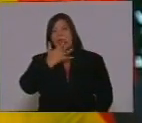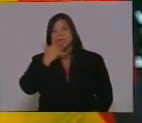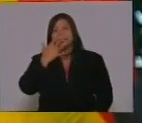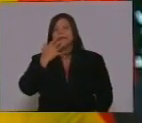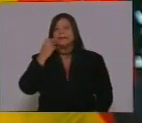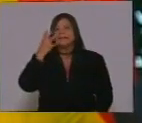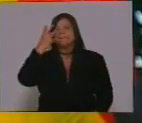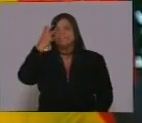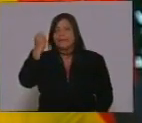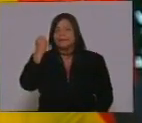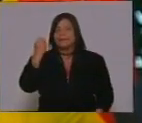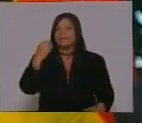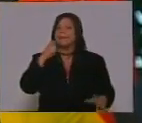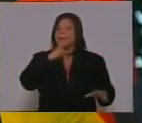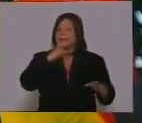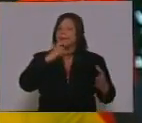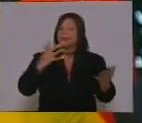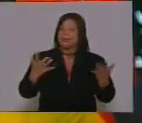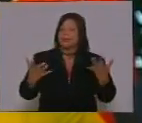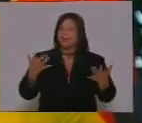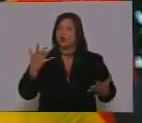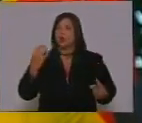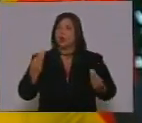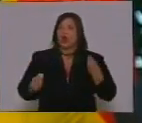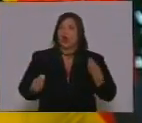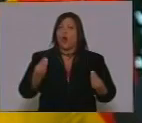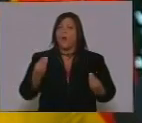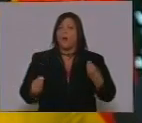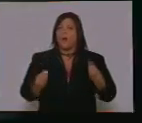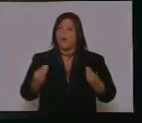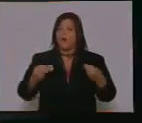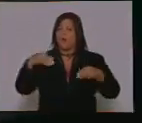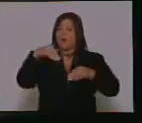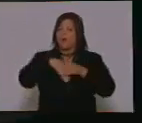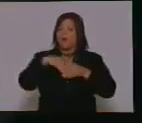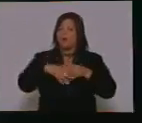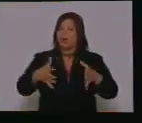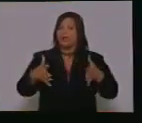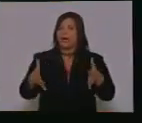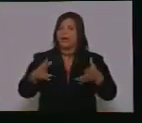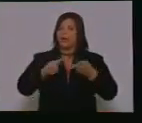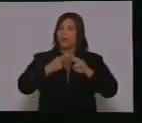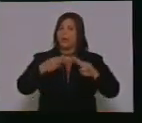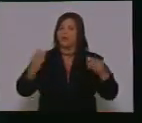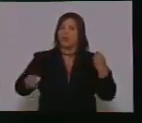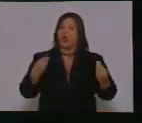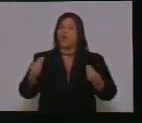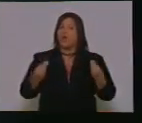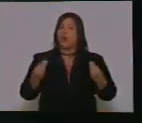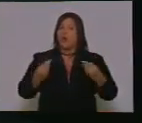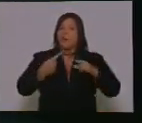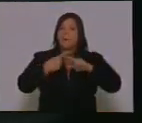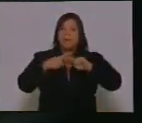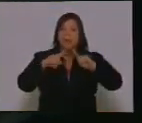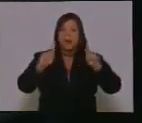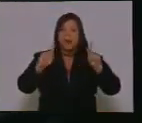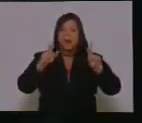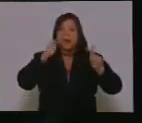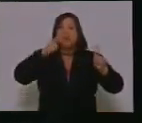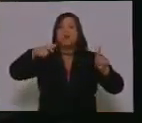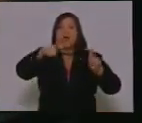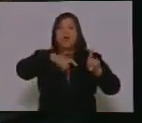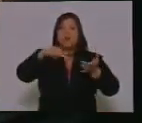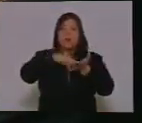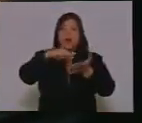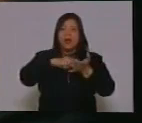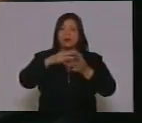costaba entender cómo elegir una constituyente iba a garantizar la paz. Sin embargo, el pueblo de Miranda fue